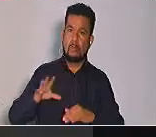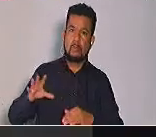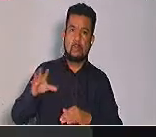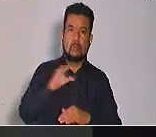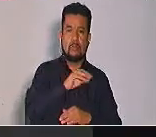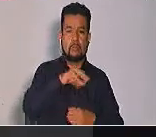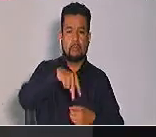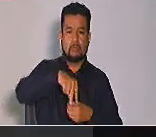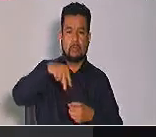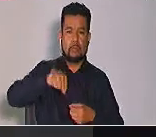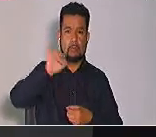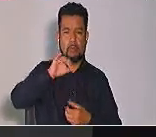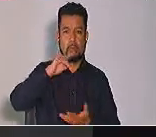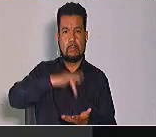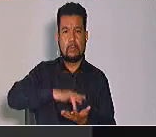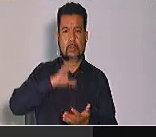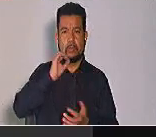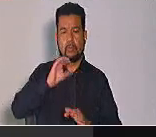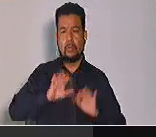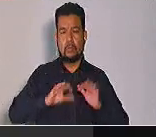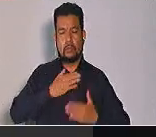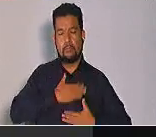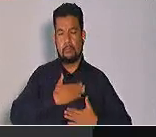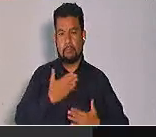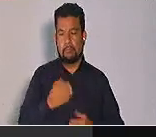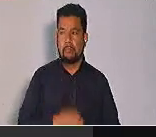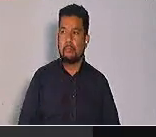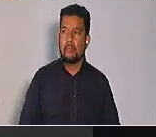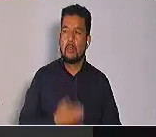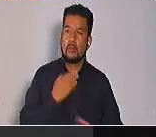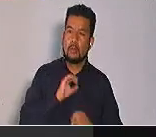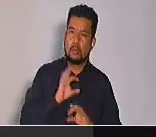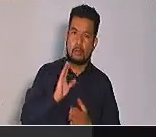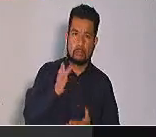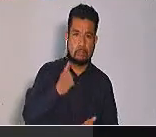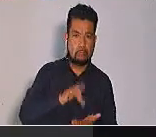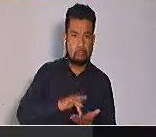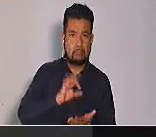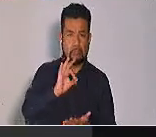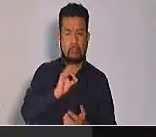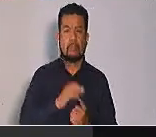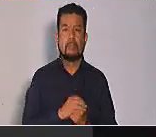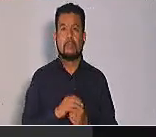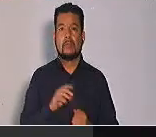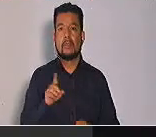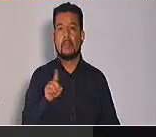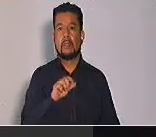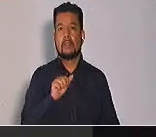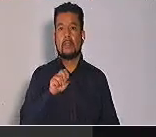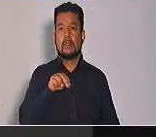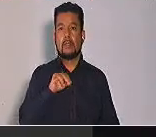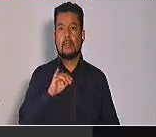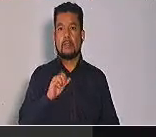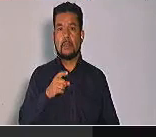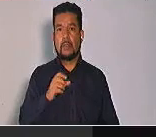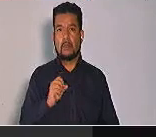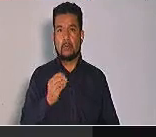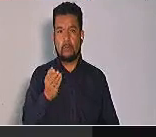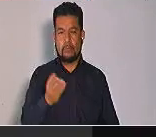los ibaguereños presentes, querido secretario. Señor Marta Cecilia, muy buenos días a usted, copiada su asistencia, Santiago Molina